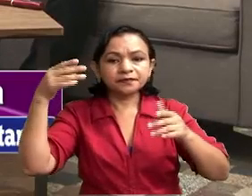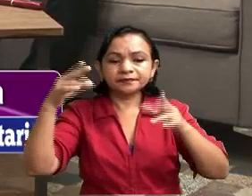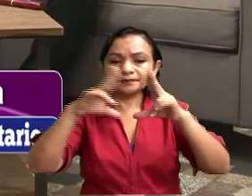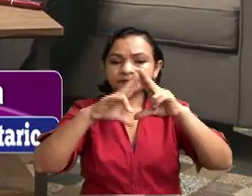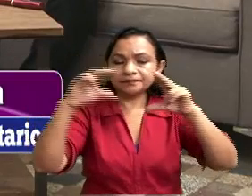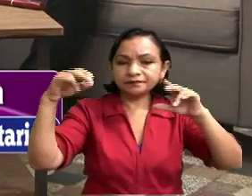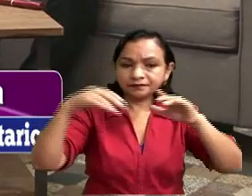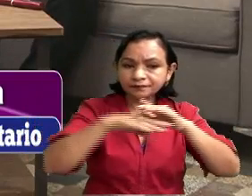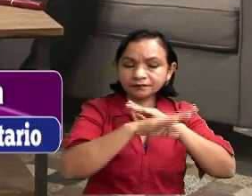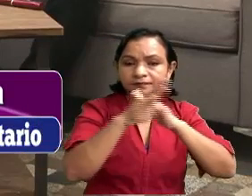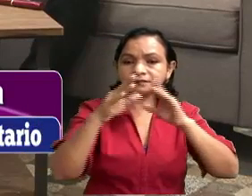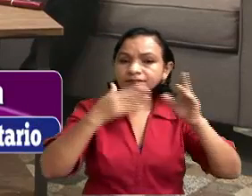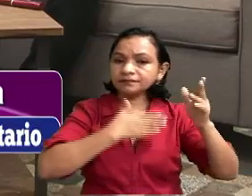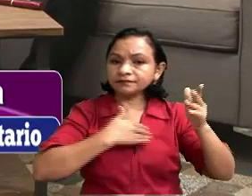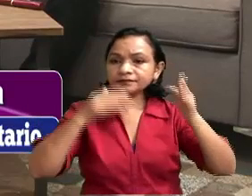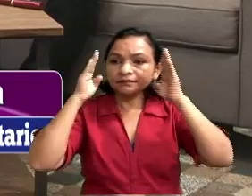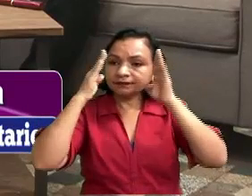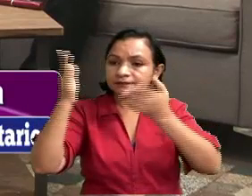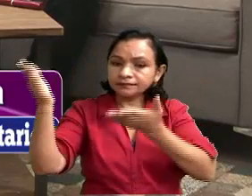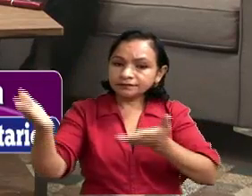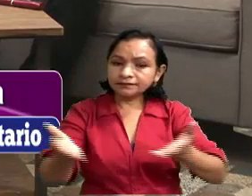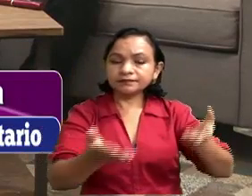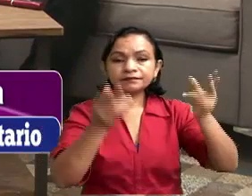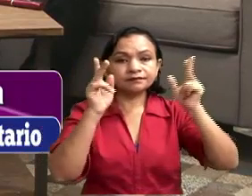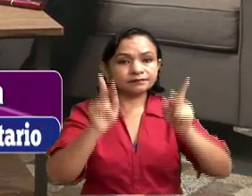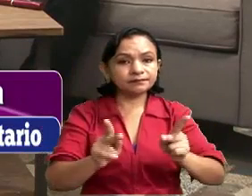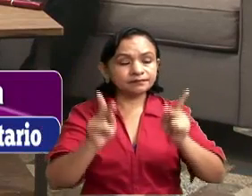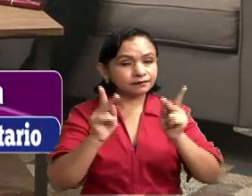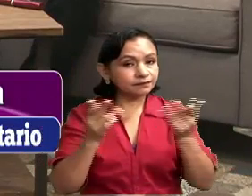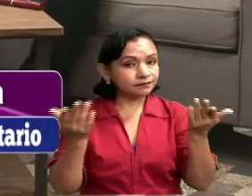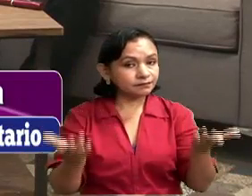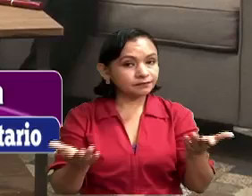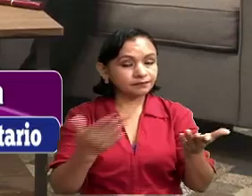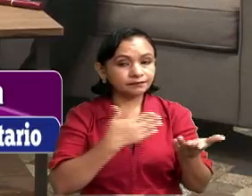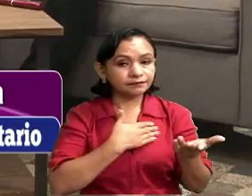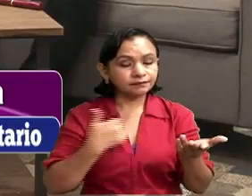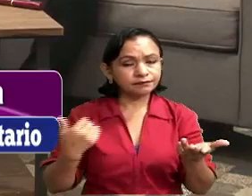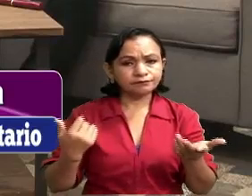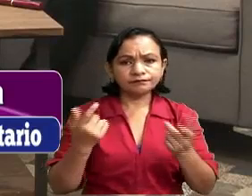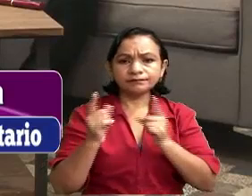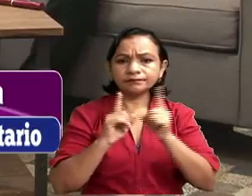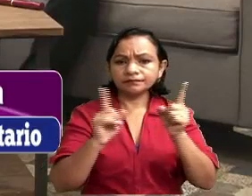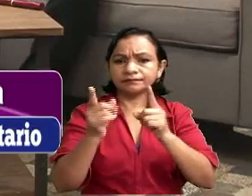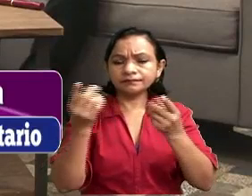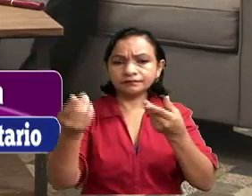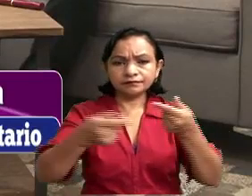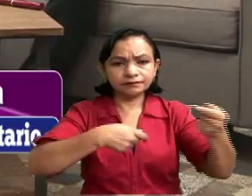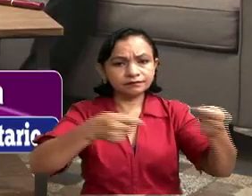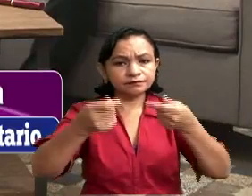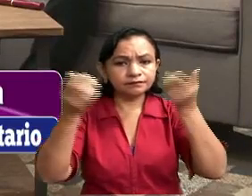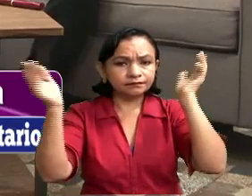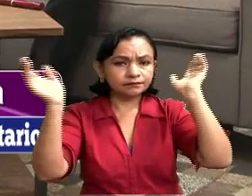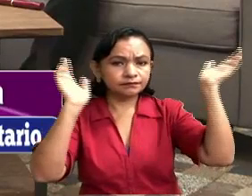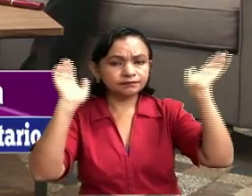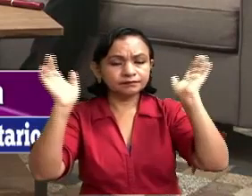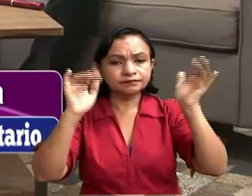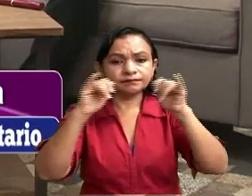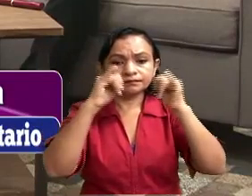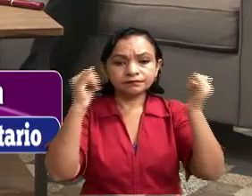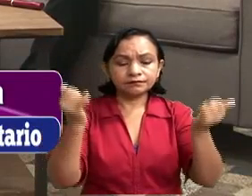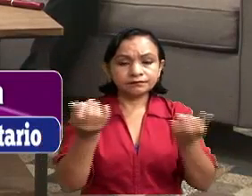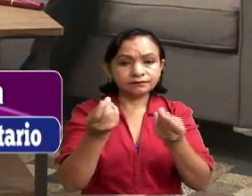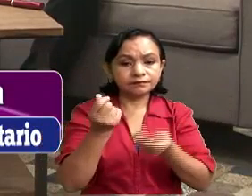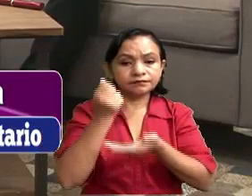la atención a los nicaragüenses, ser más competitivos en el comercio. Es decir, inversiones que están a